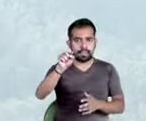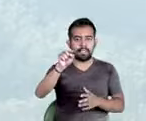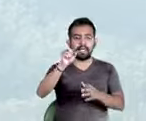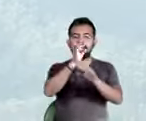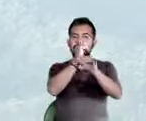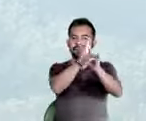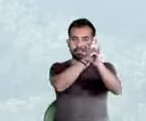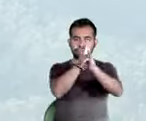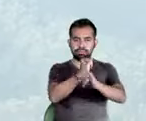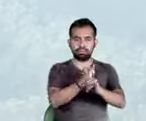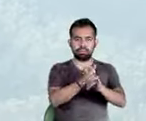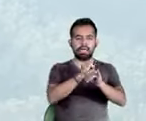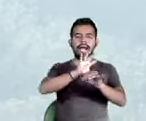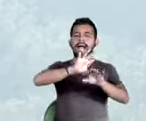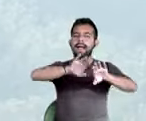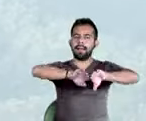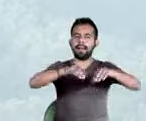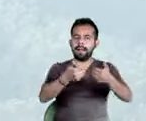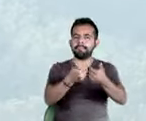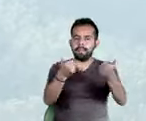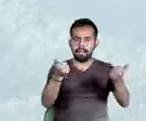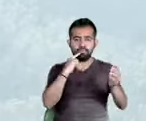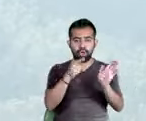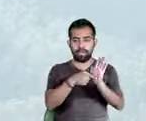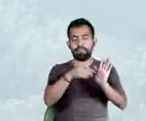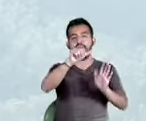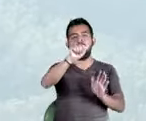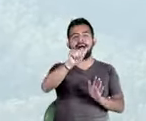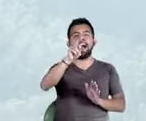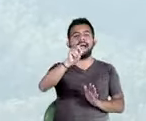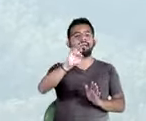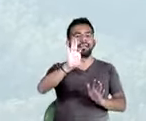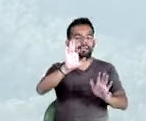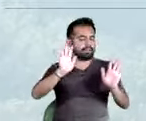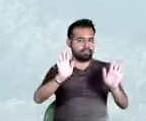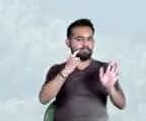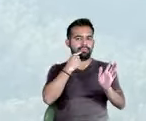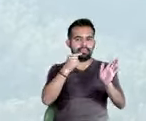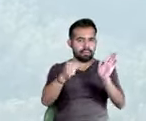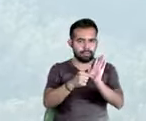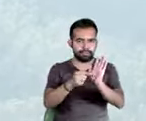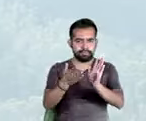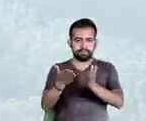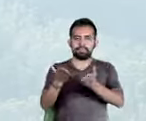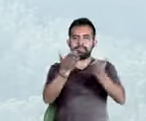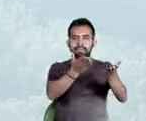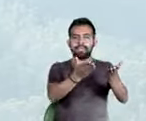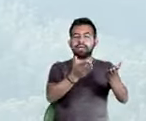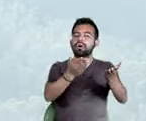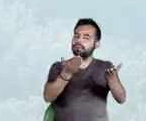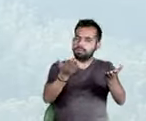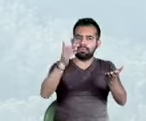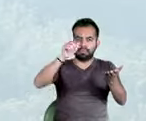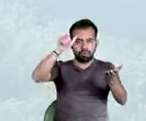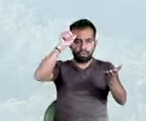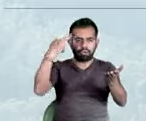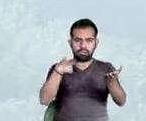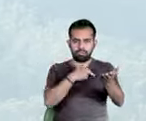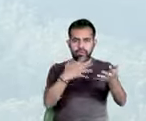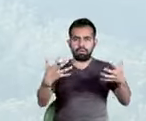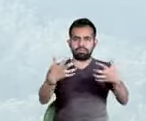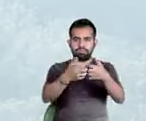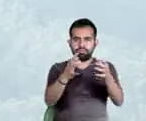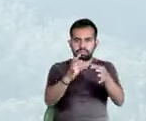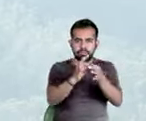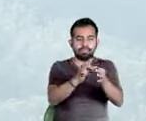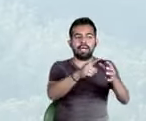entidades adscritas, por ejemplo, la Agencia Metropolitana de Tránsito, por ponerles un ejemplo. Evidentemente, si tenemos un parque automotor de los más grandes